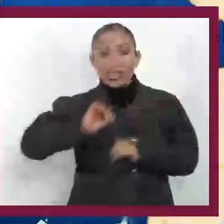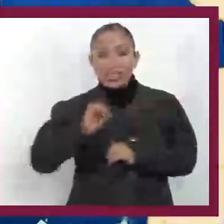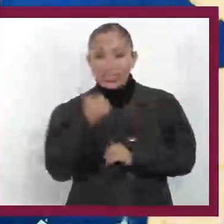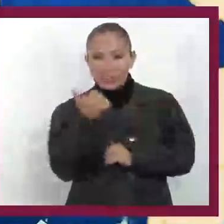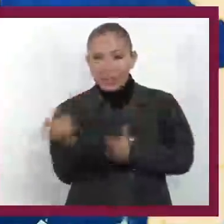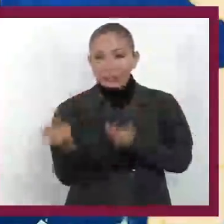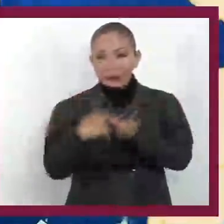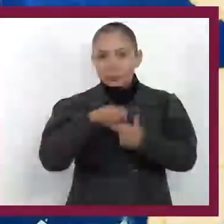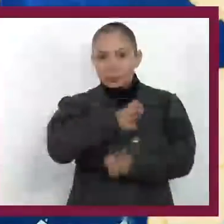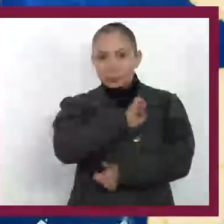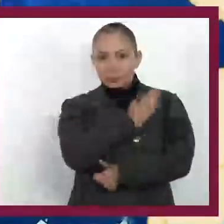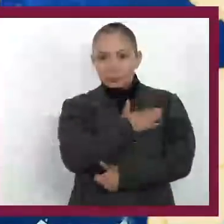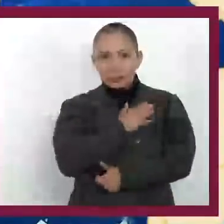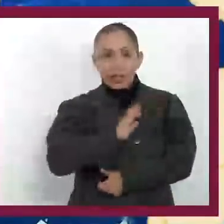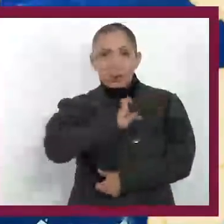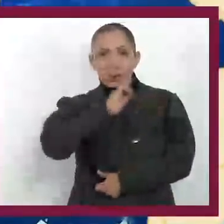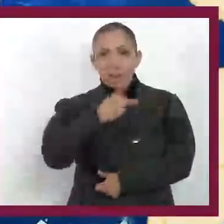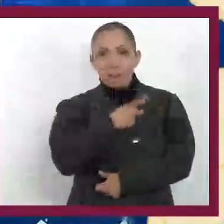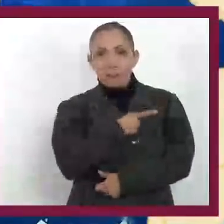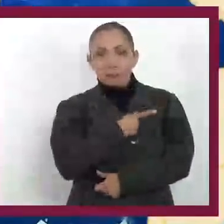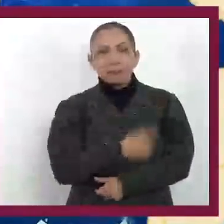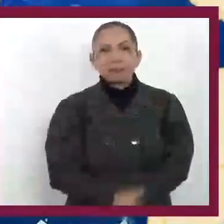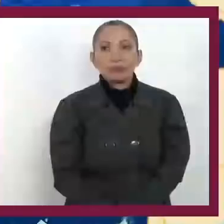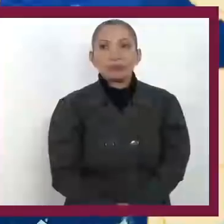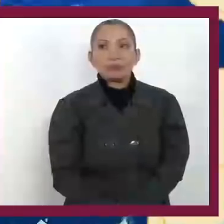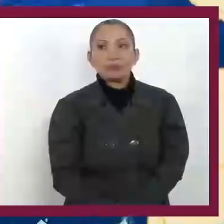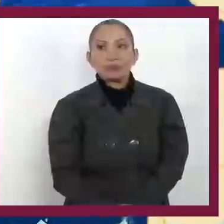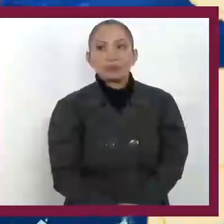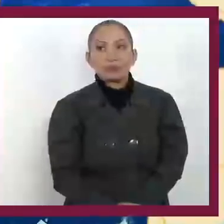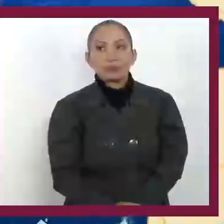1986, España y Portugal.